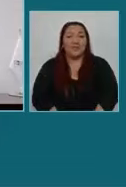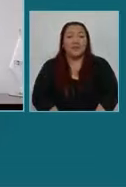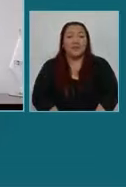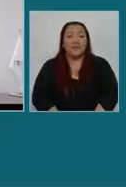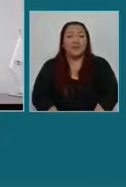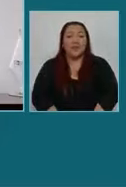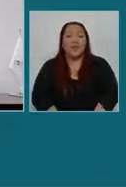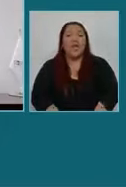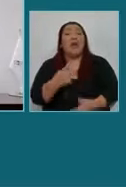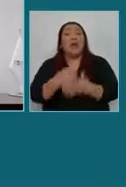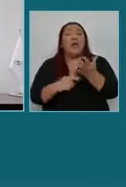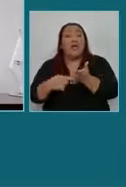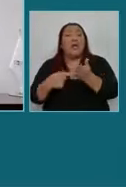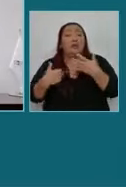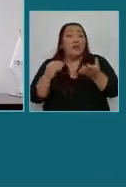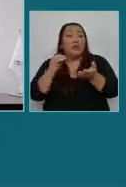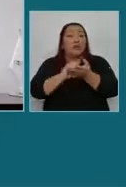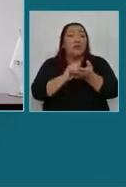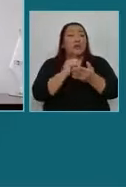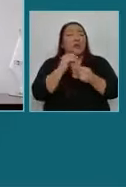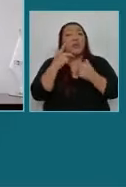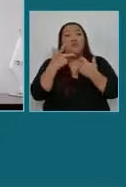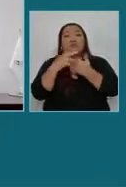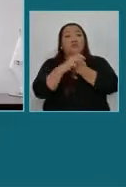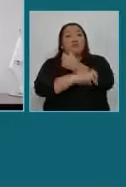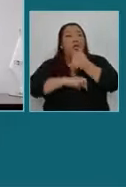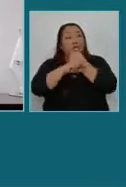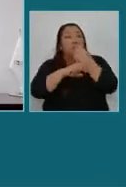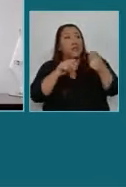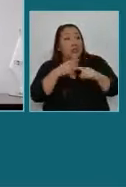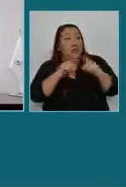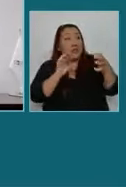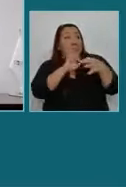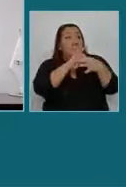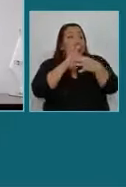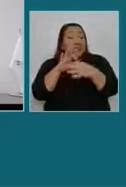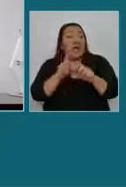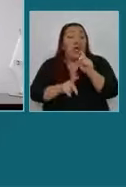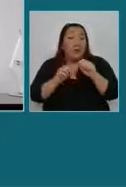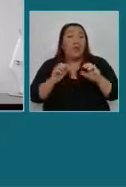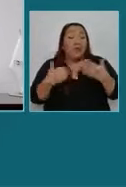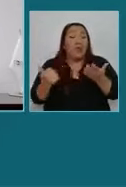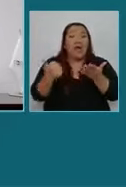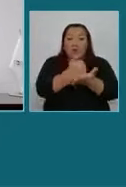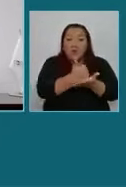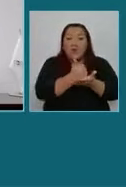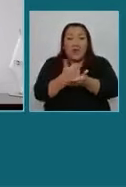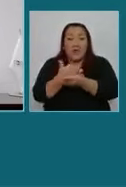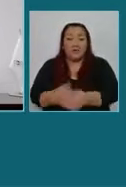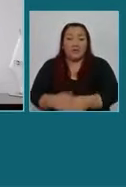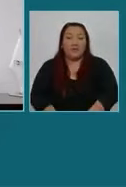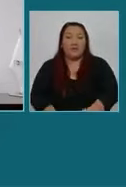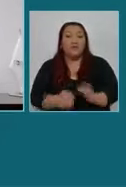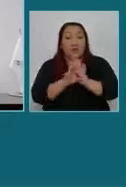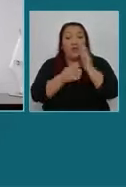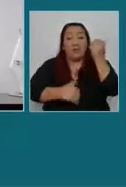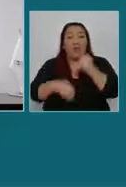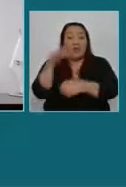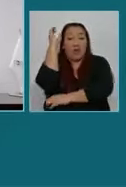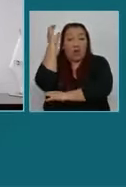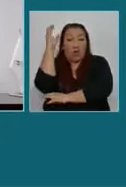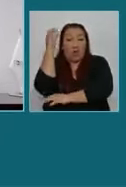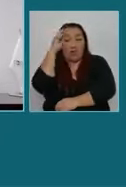invierta principalmente en los países de la Alianza del Pacífico, es decir, principalmente los países de México,